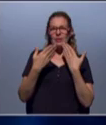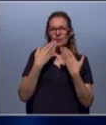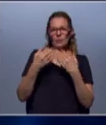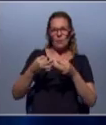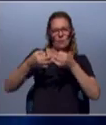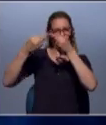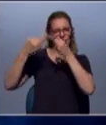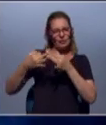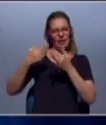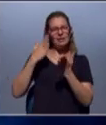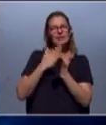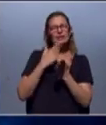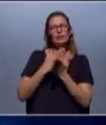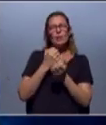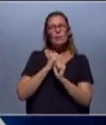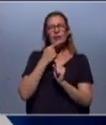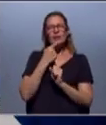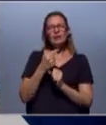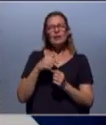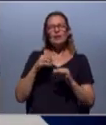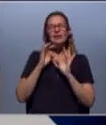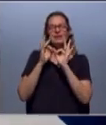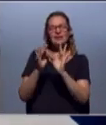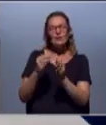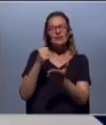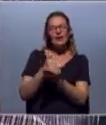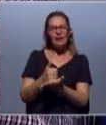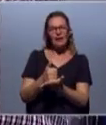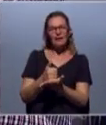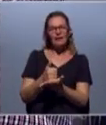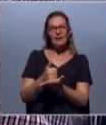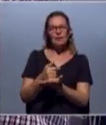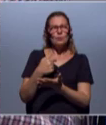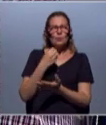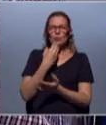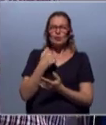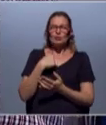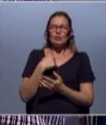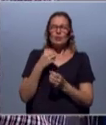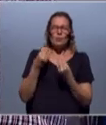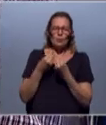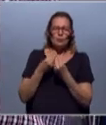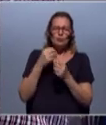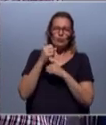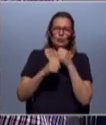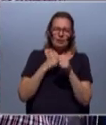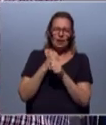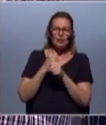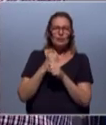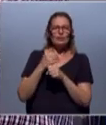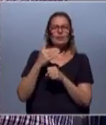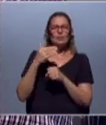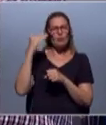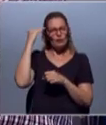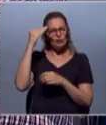profesional del derecho que se puede decir de lo que lo trajo hasta acá bueno yo esté hace muchos años soy docente de derecho constitucional